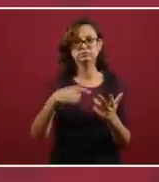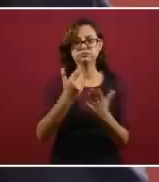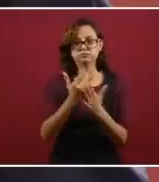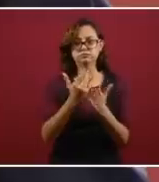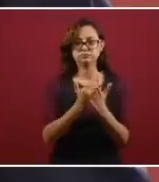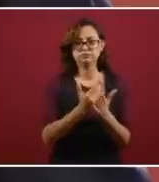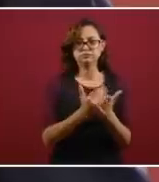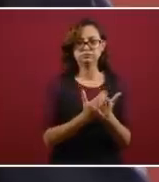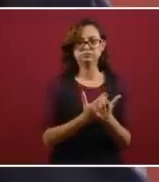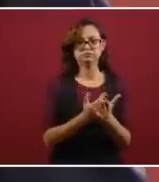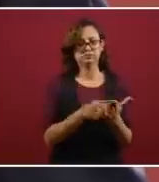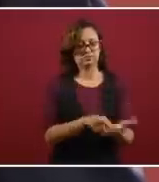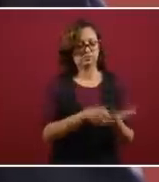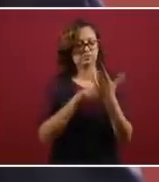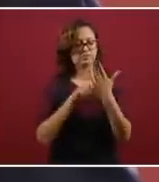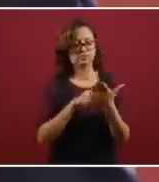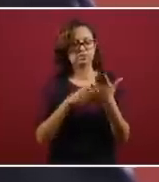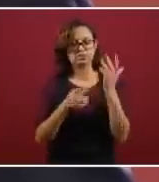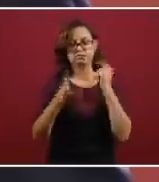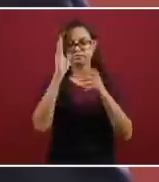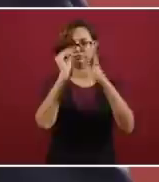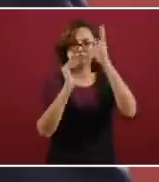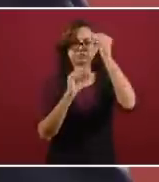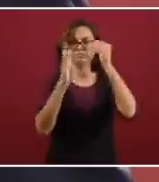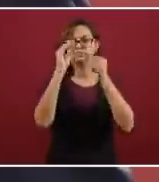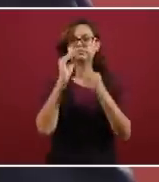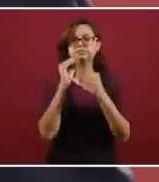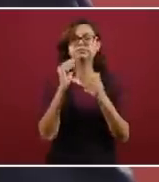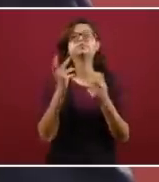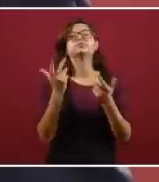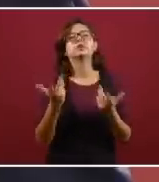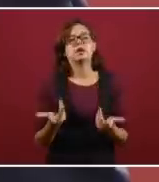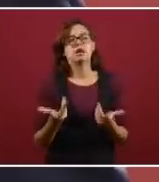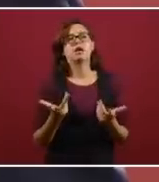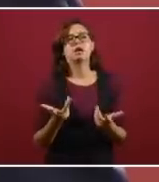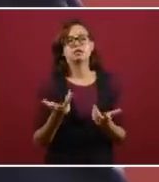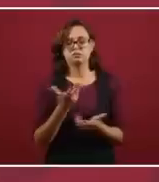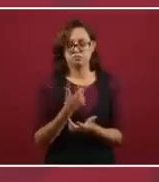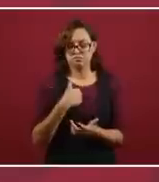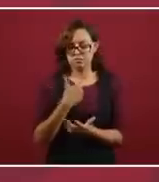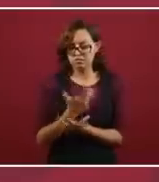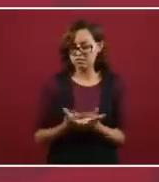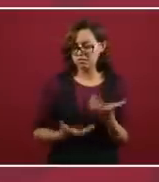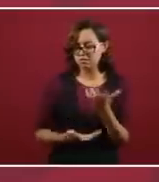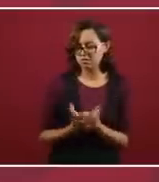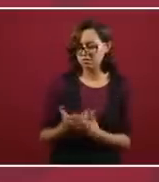marcos de referencia del porqué de nuestras acciones,